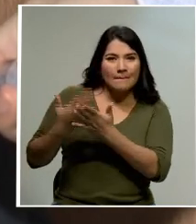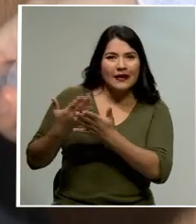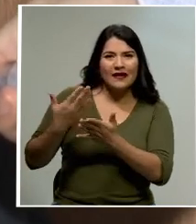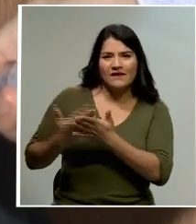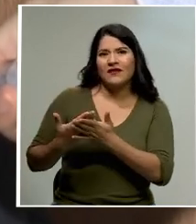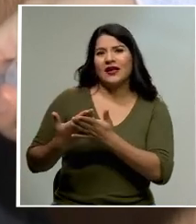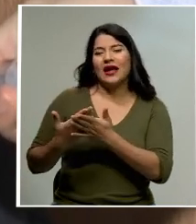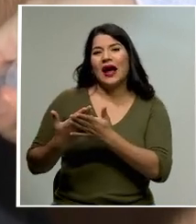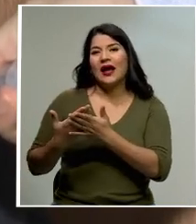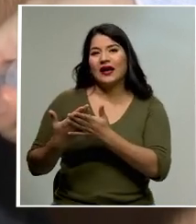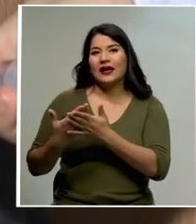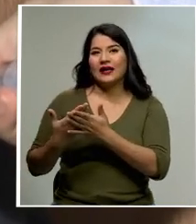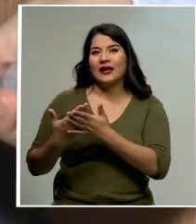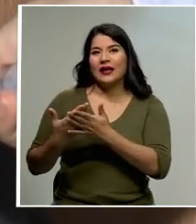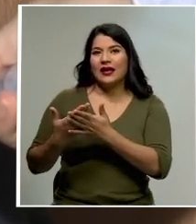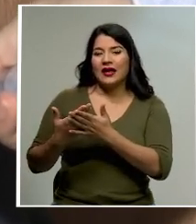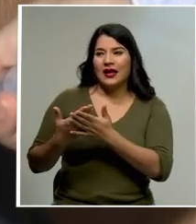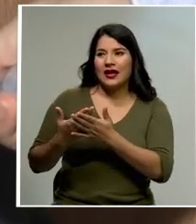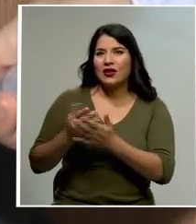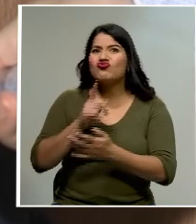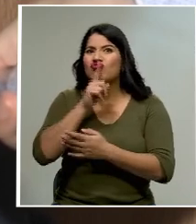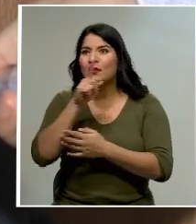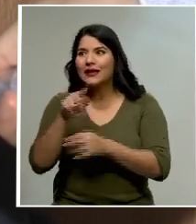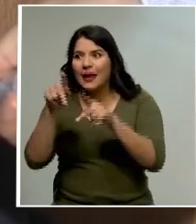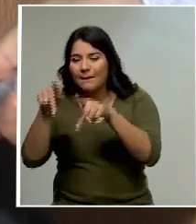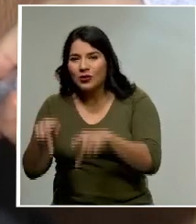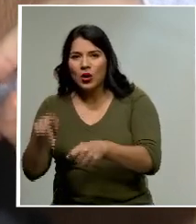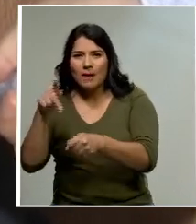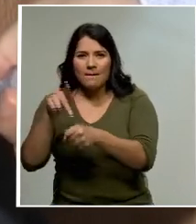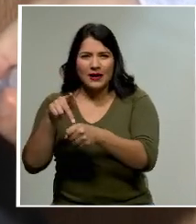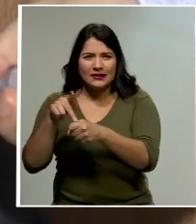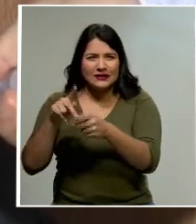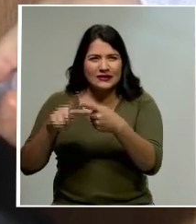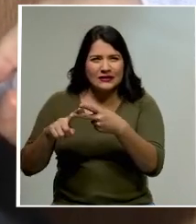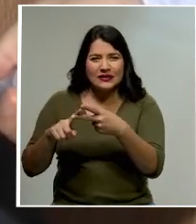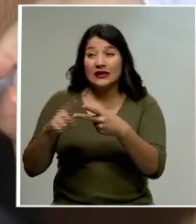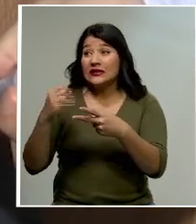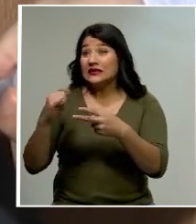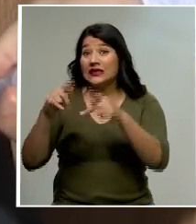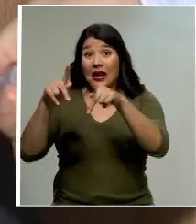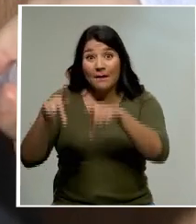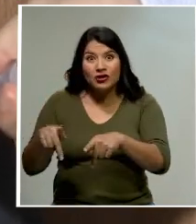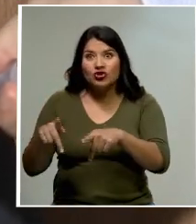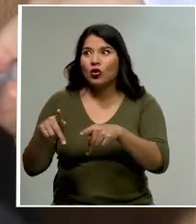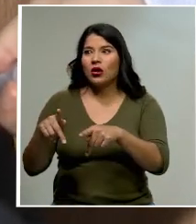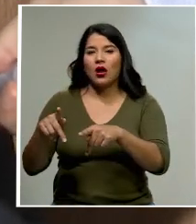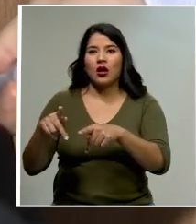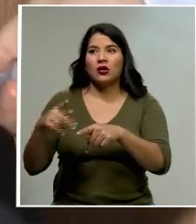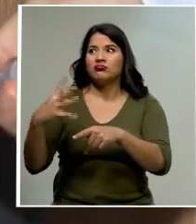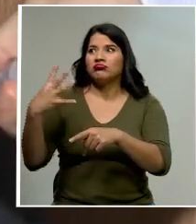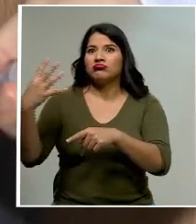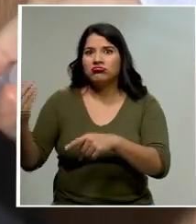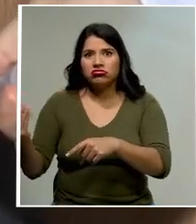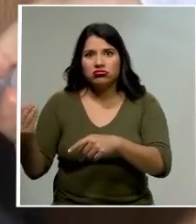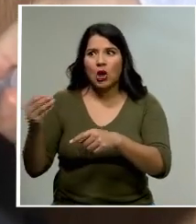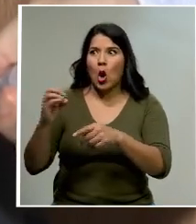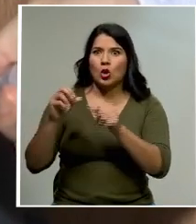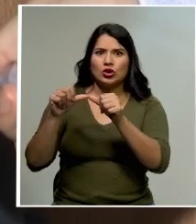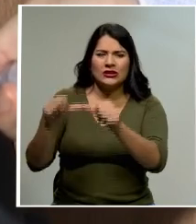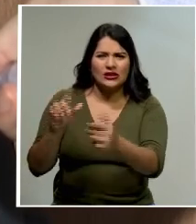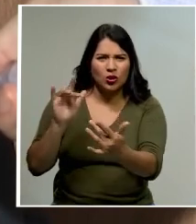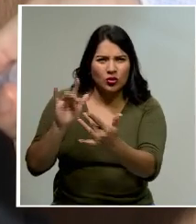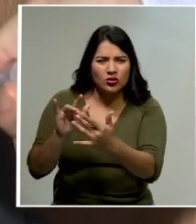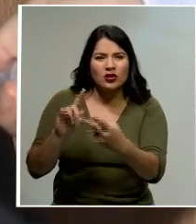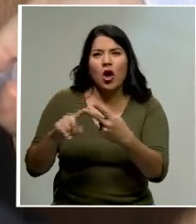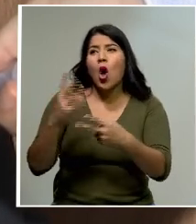del sitio, que la persona esté, si hay interrupción, si se levanta, si sigue, en fin, el tiempo que el